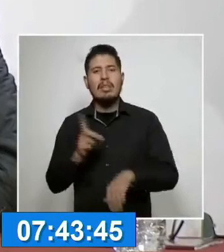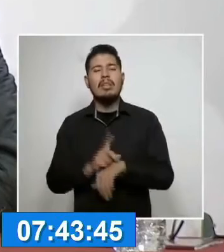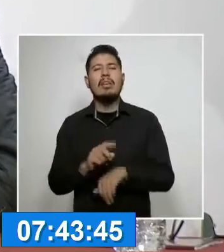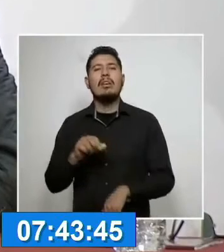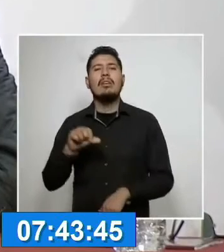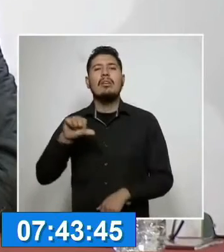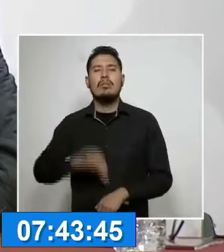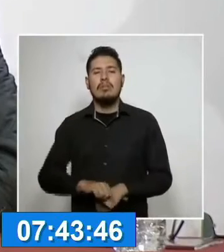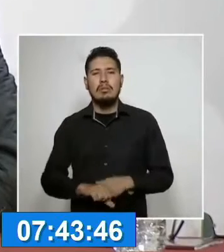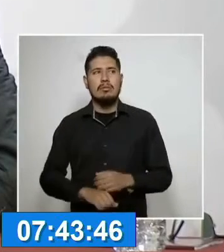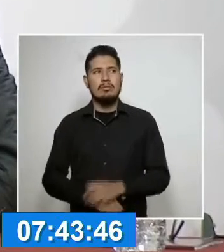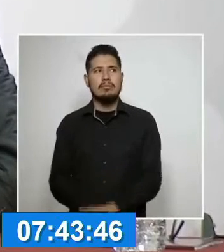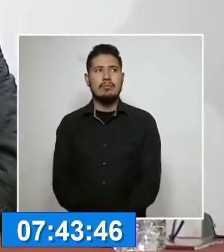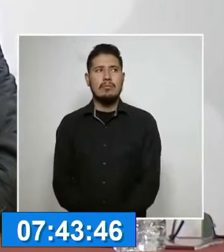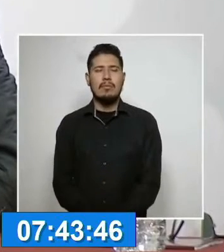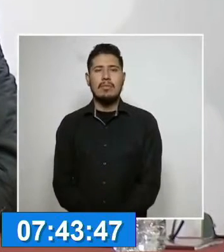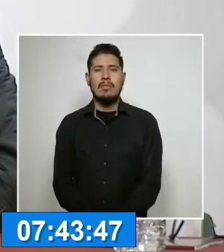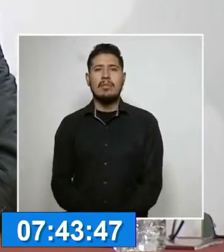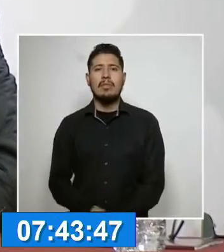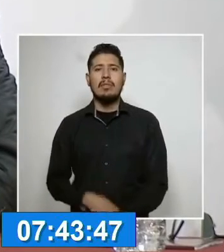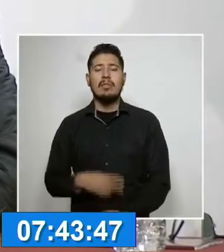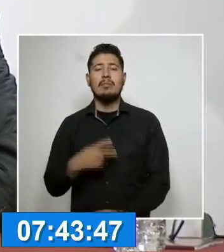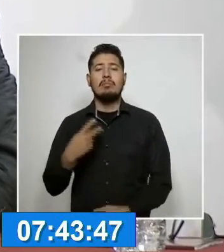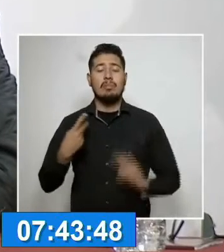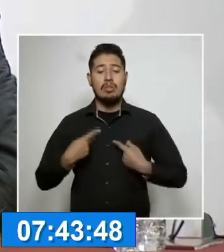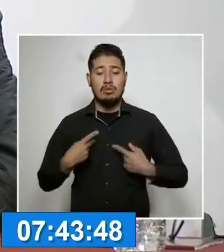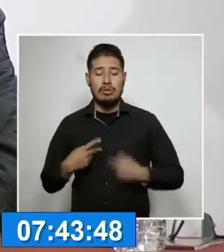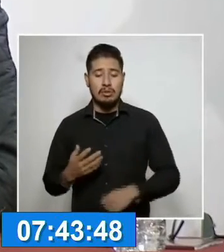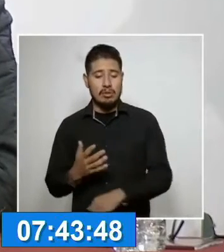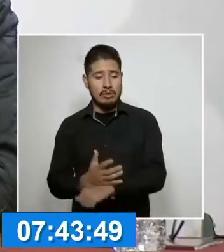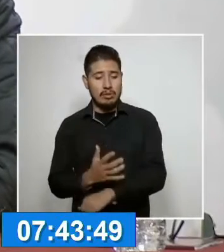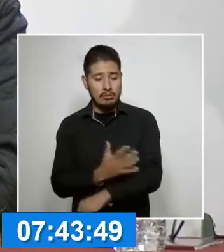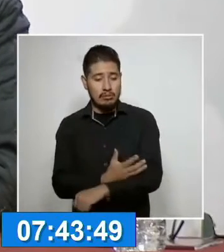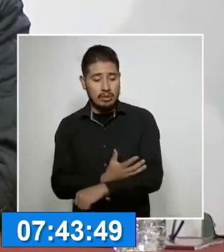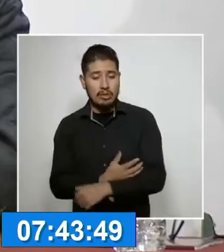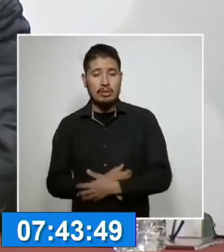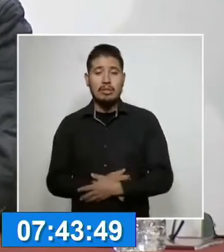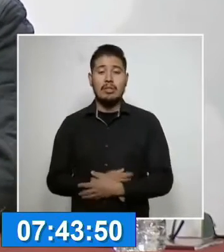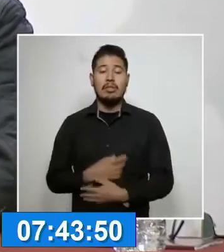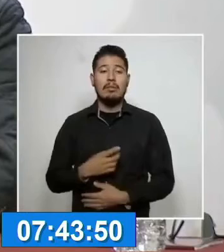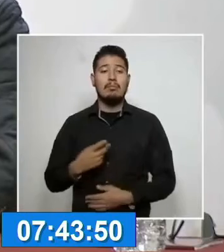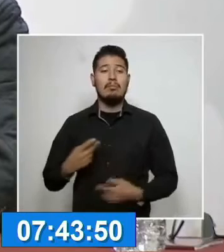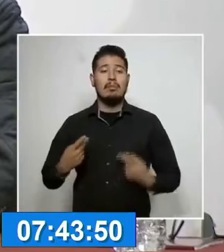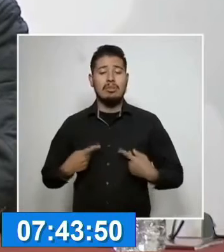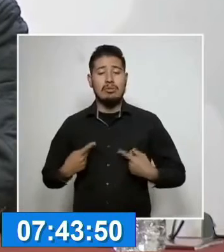de su gabinete, del gabinete de la República,